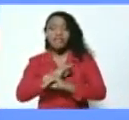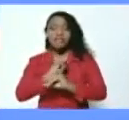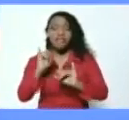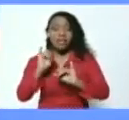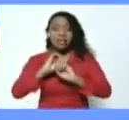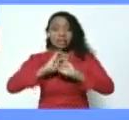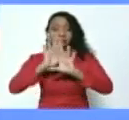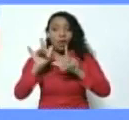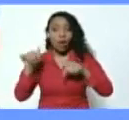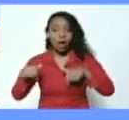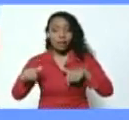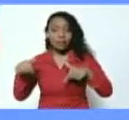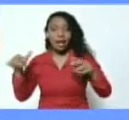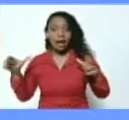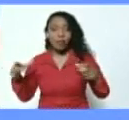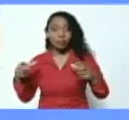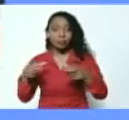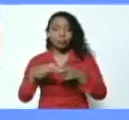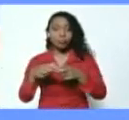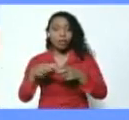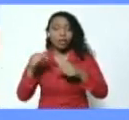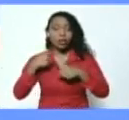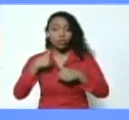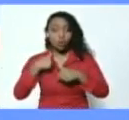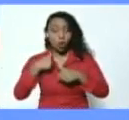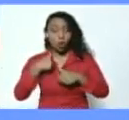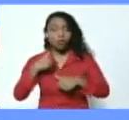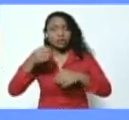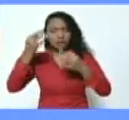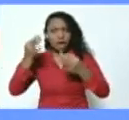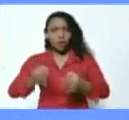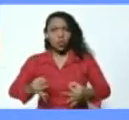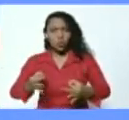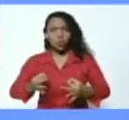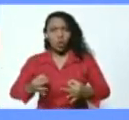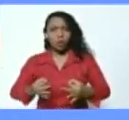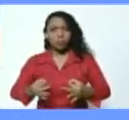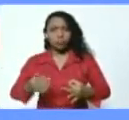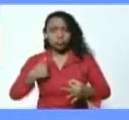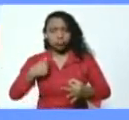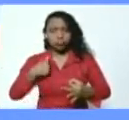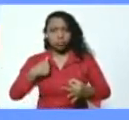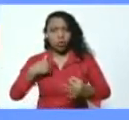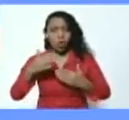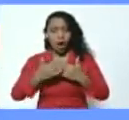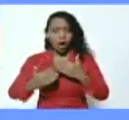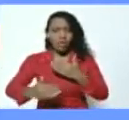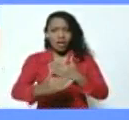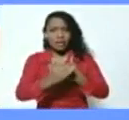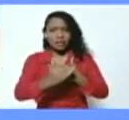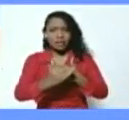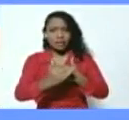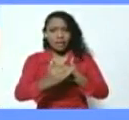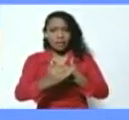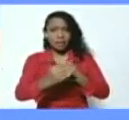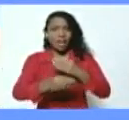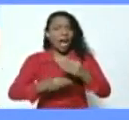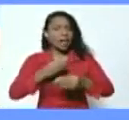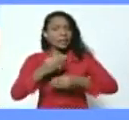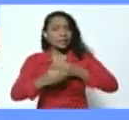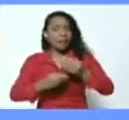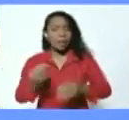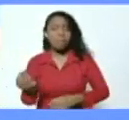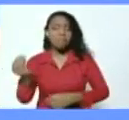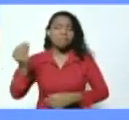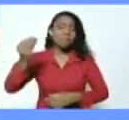con este encuentro, pues yo particularmente estoy seguro que los avances van a ser